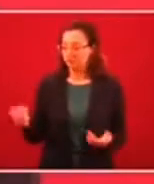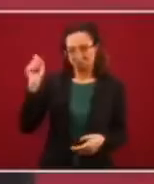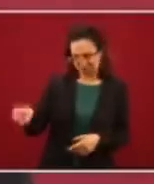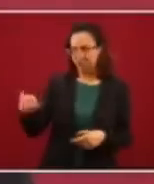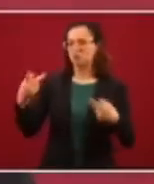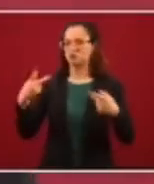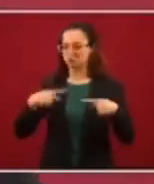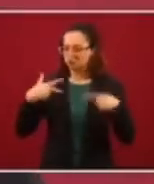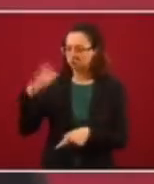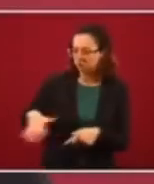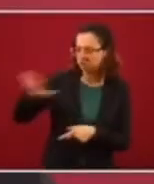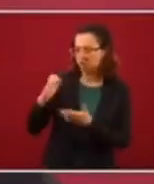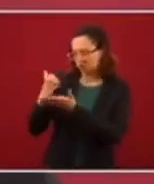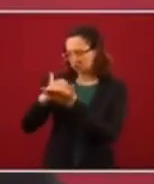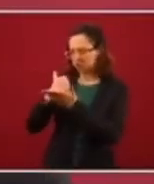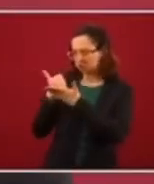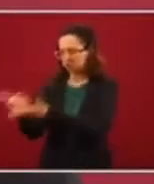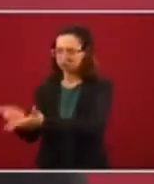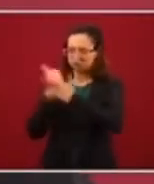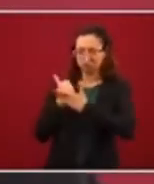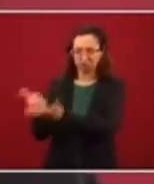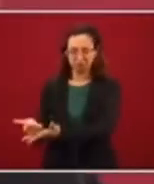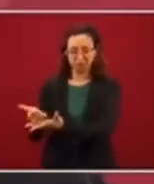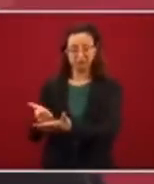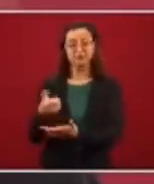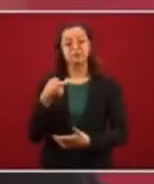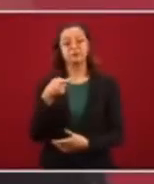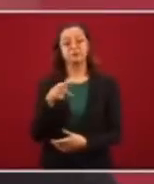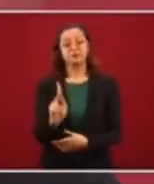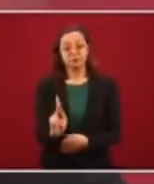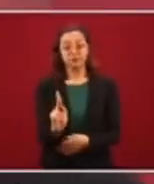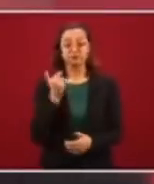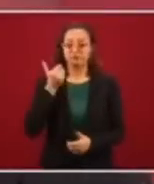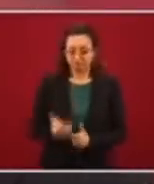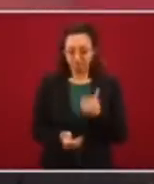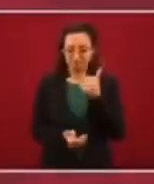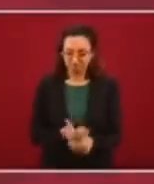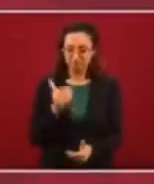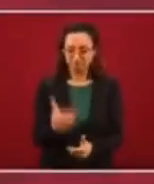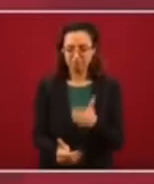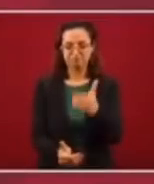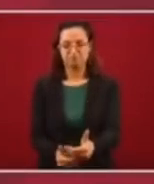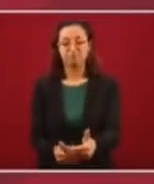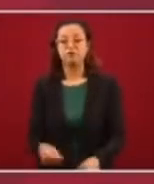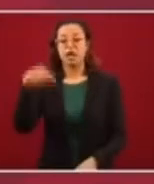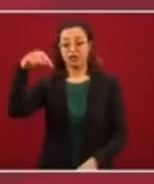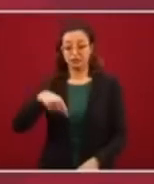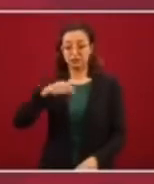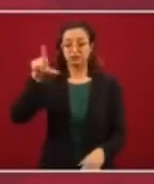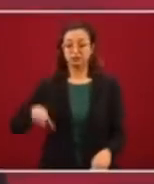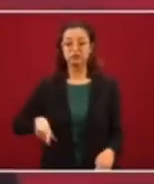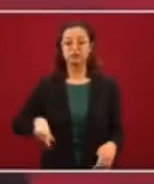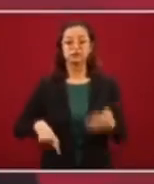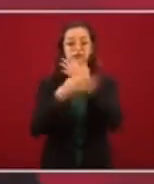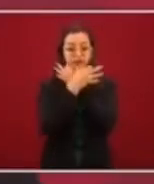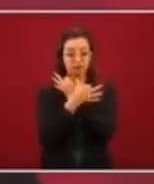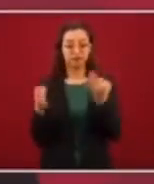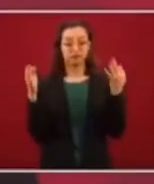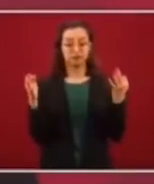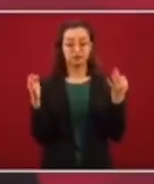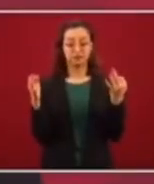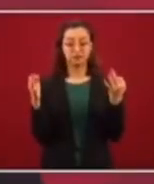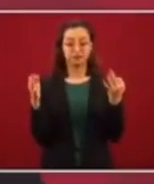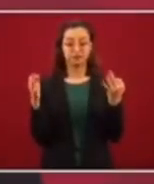pueblo nada más que ese momento vamos desde aquí a mandar